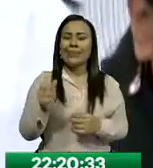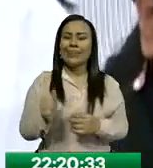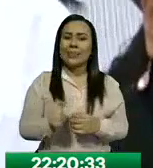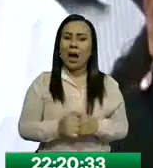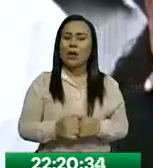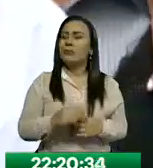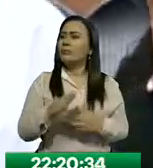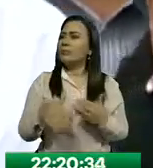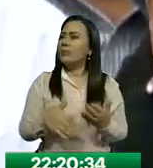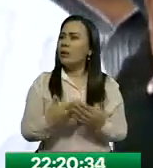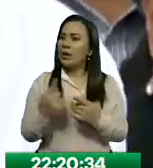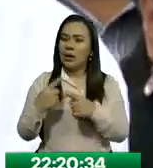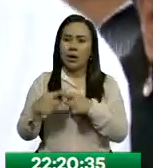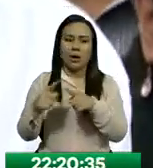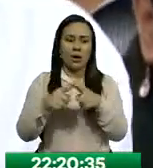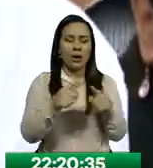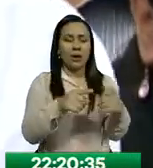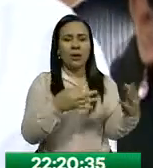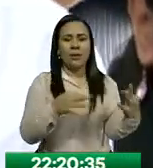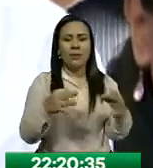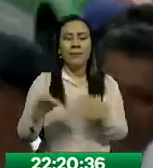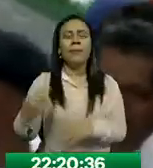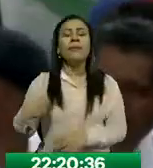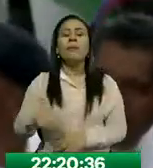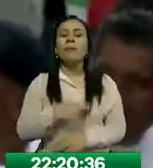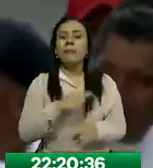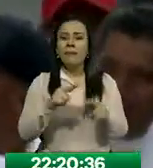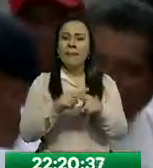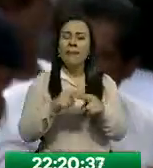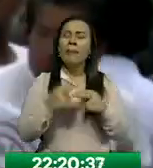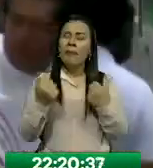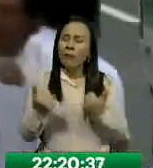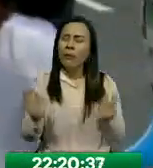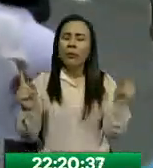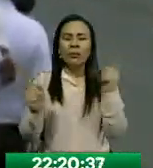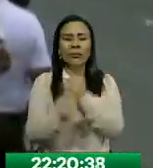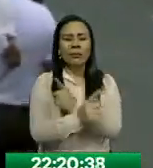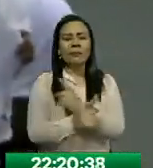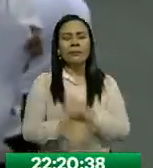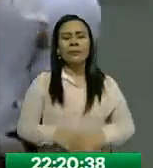o de otra manera va a ser trasladado a nuestros usuarios. Informó Carolina Basante.